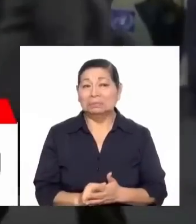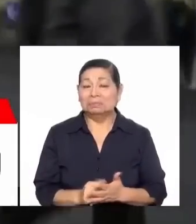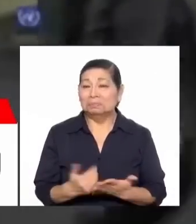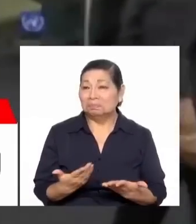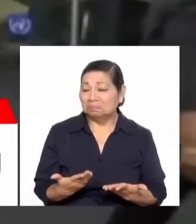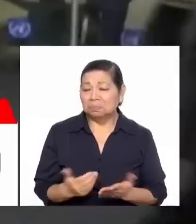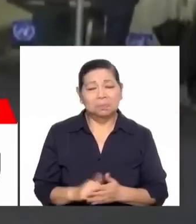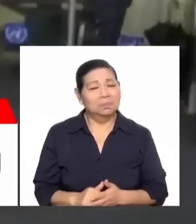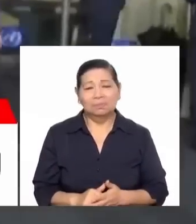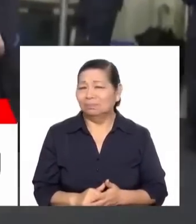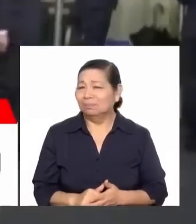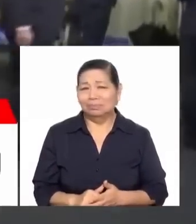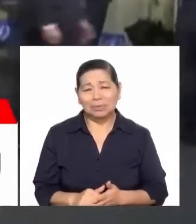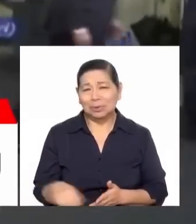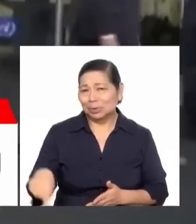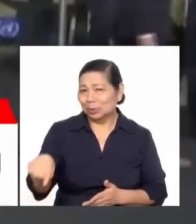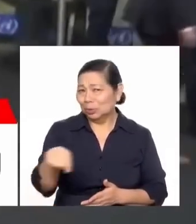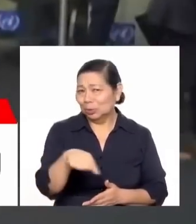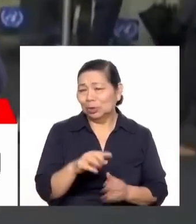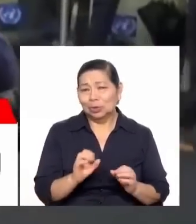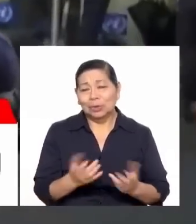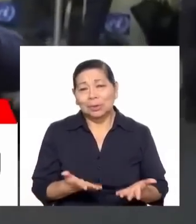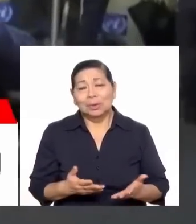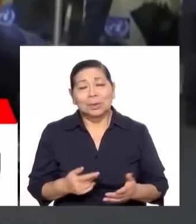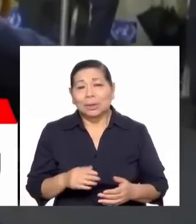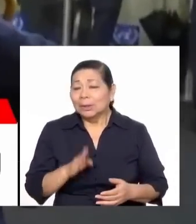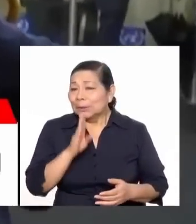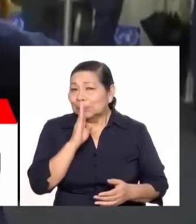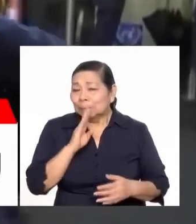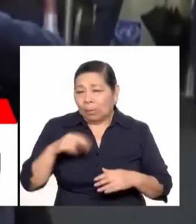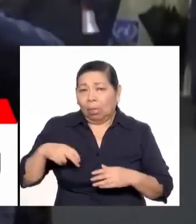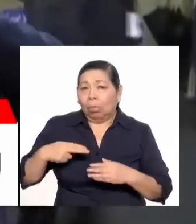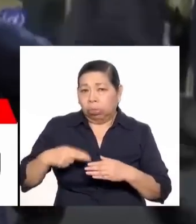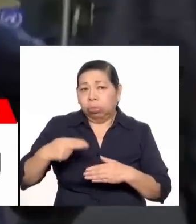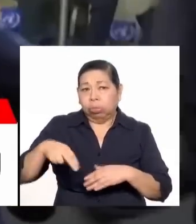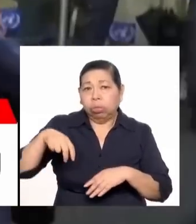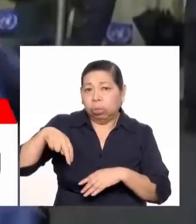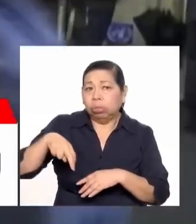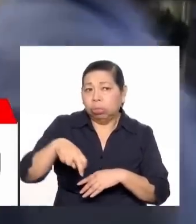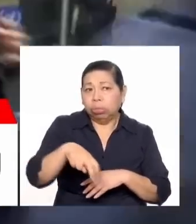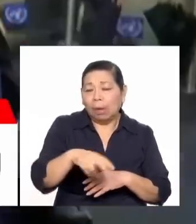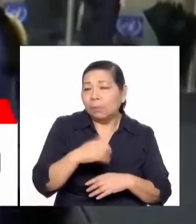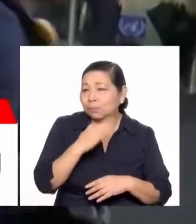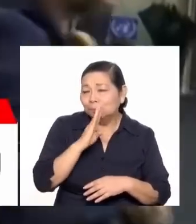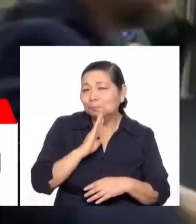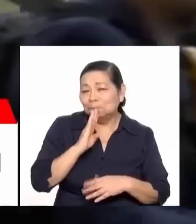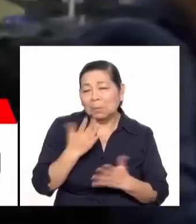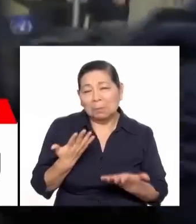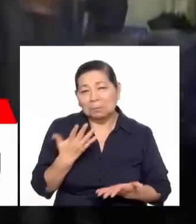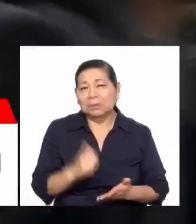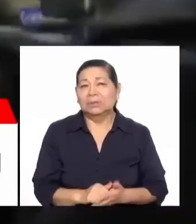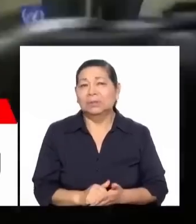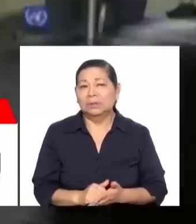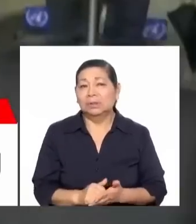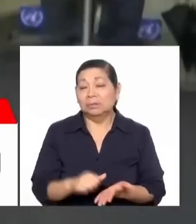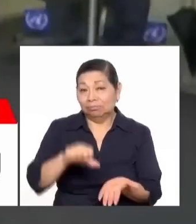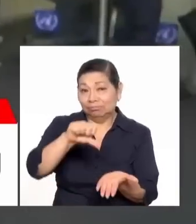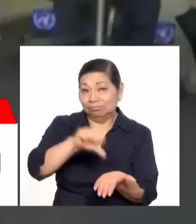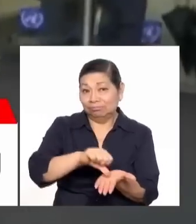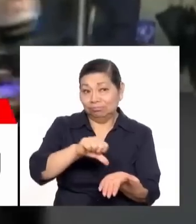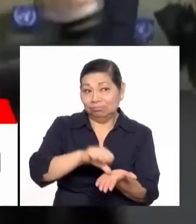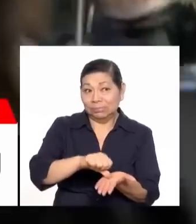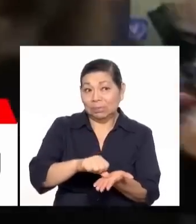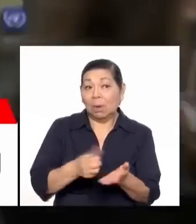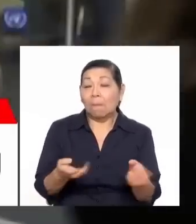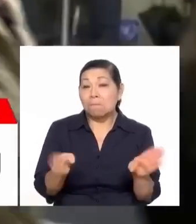impedimento para que los medios tengan que caminar incluso varias cuadras debido a que el alrededor de la sede de la ONU ha